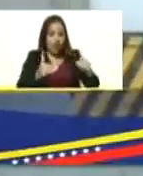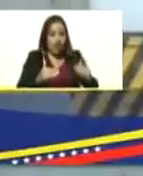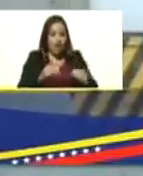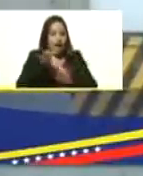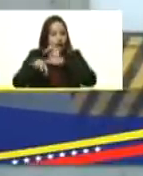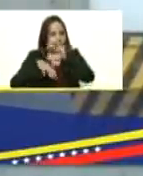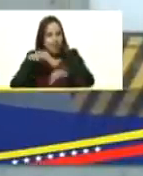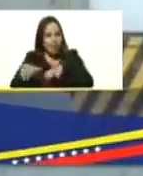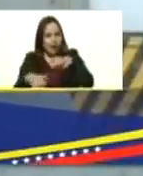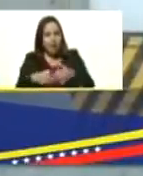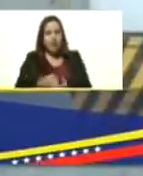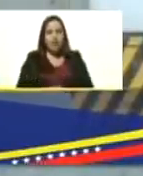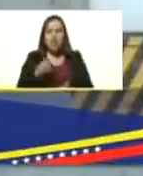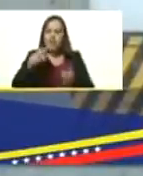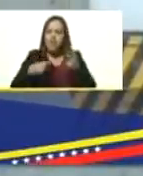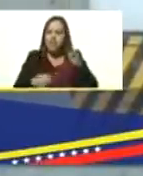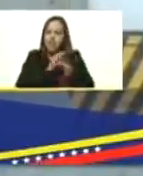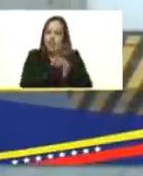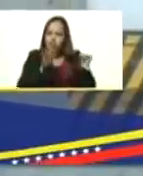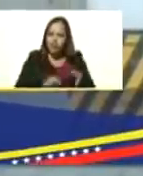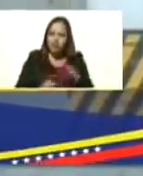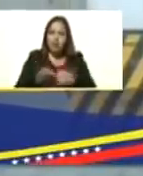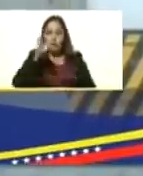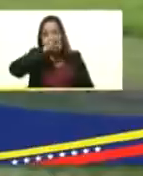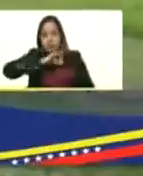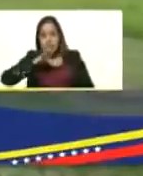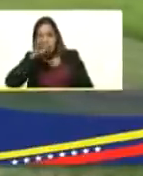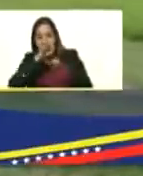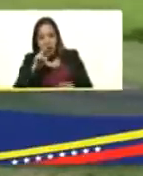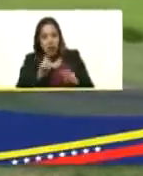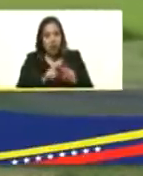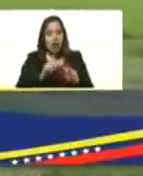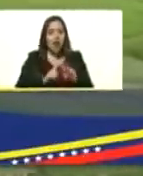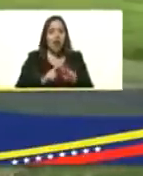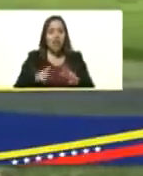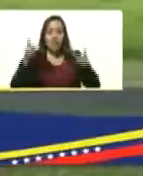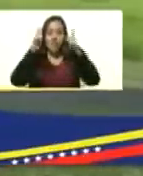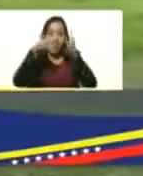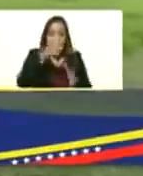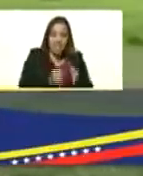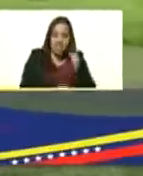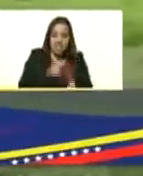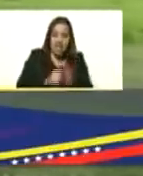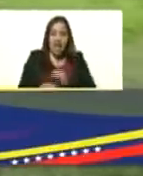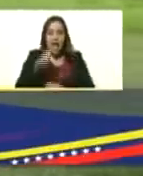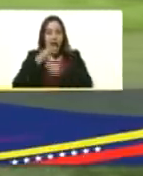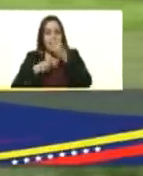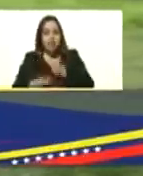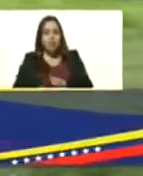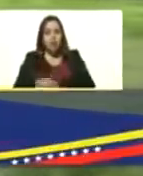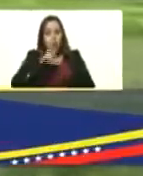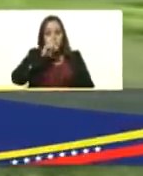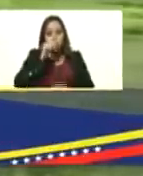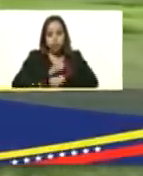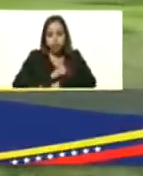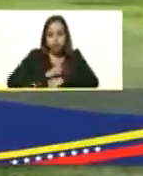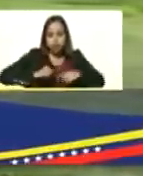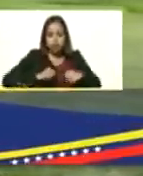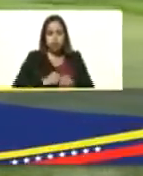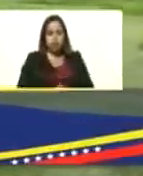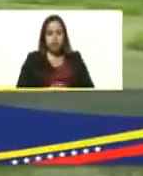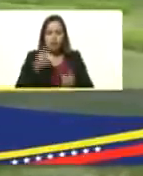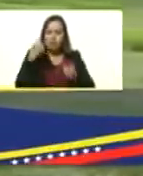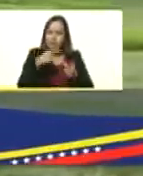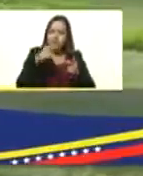en los distintos tipologías de cerdo ganado vaca lechera alimento para pollos de engorde todas las